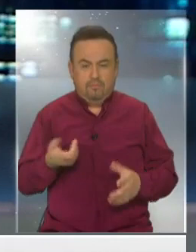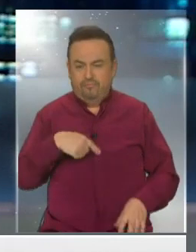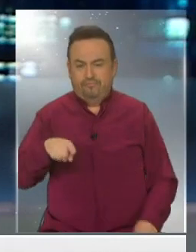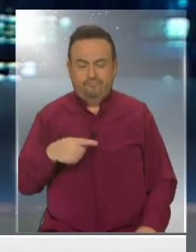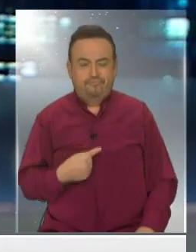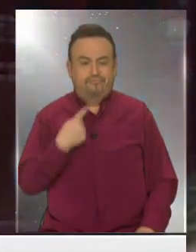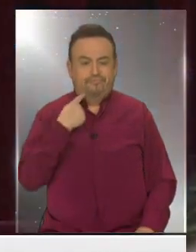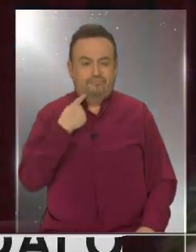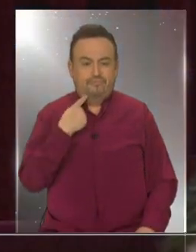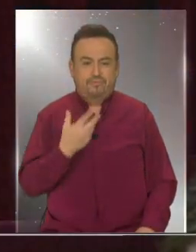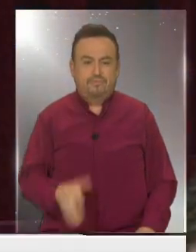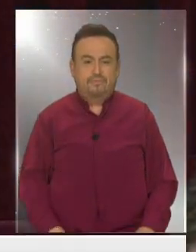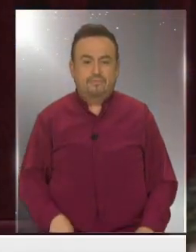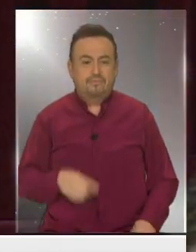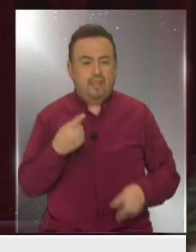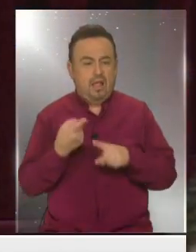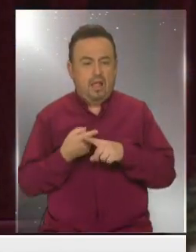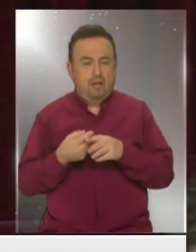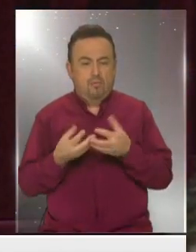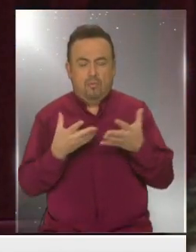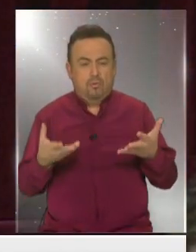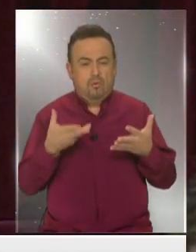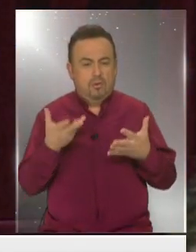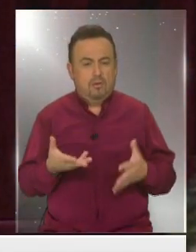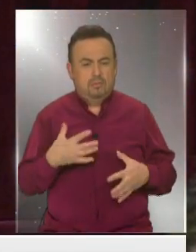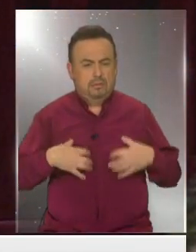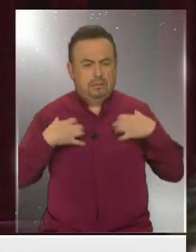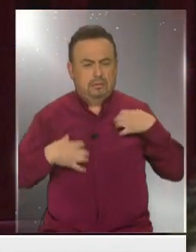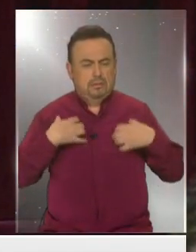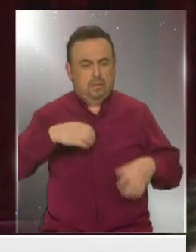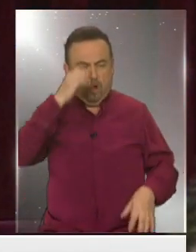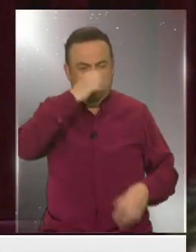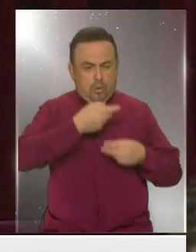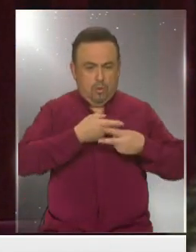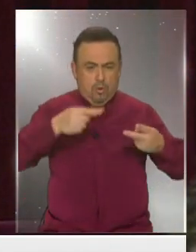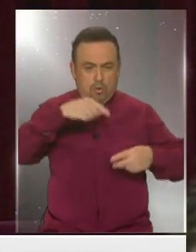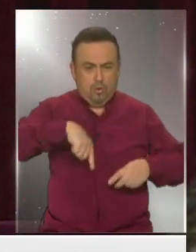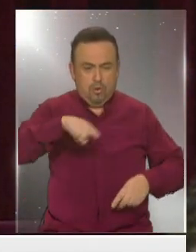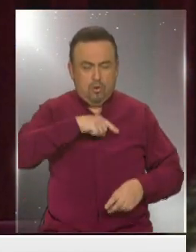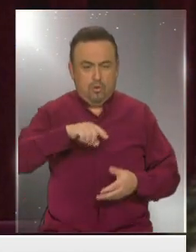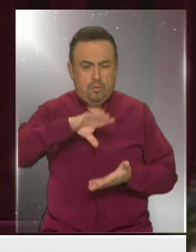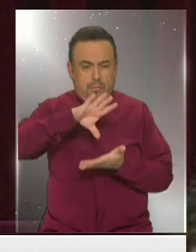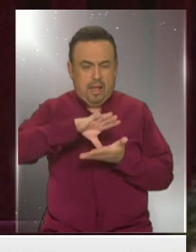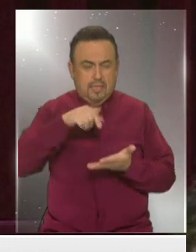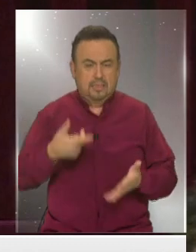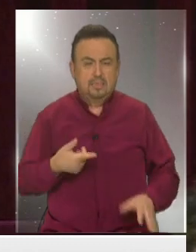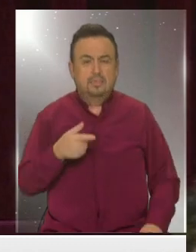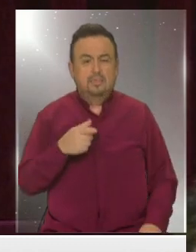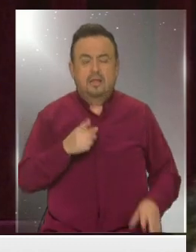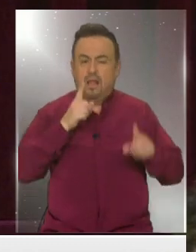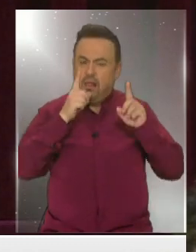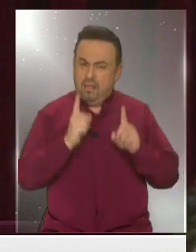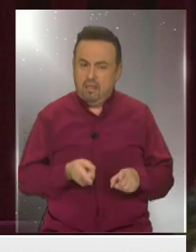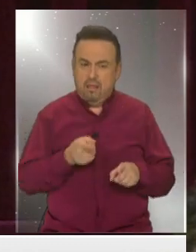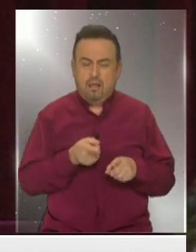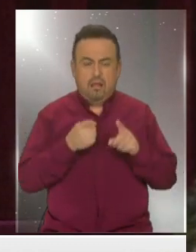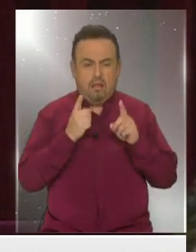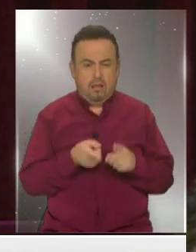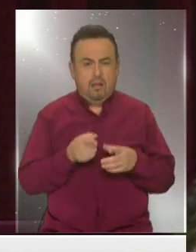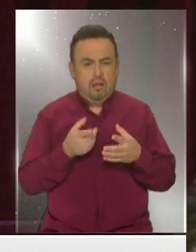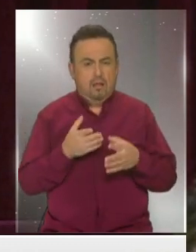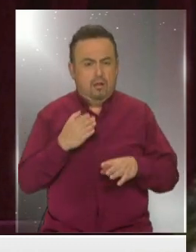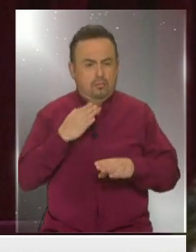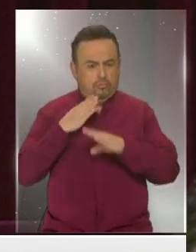decepcionar. La corrupción que ha indignado a la opinión pública en todo nuestro país y que debe seguir siendo